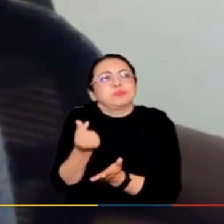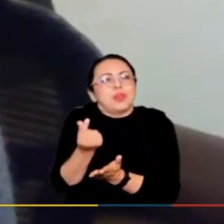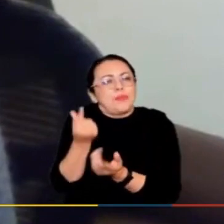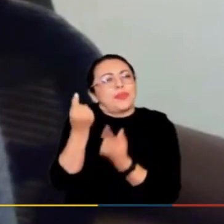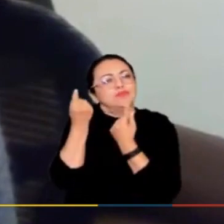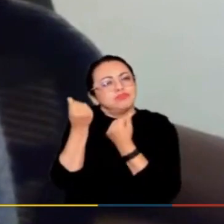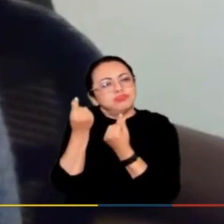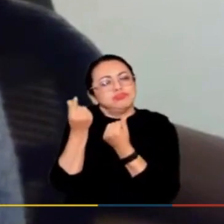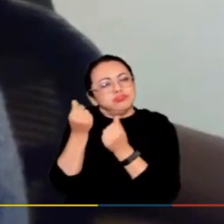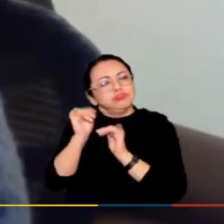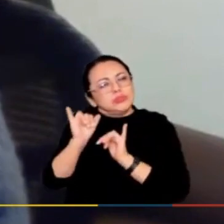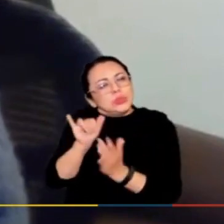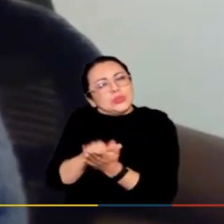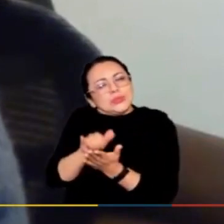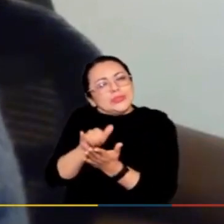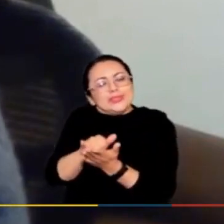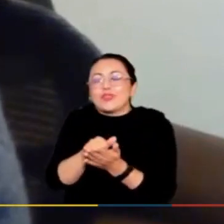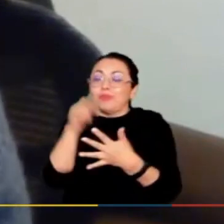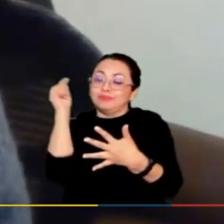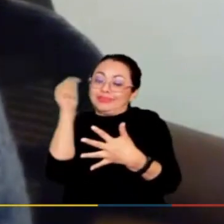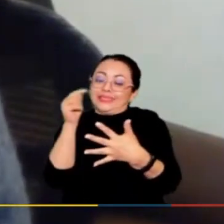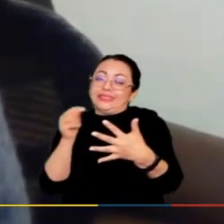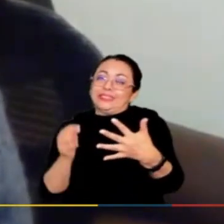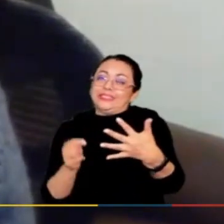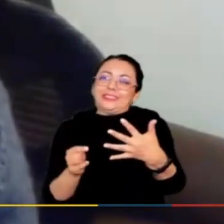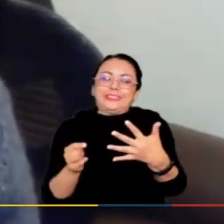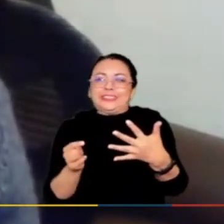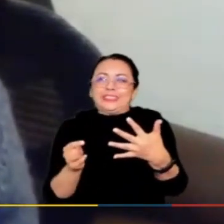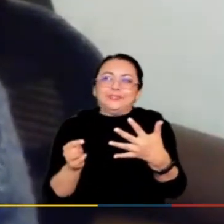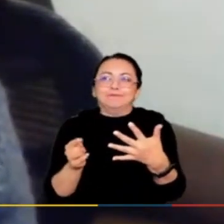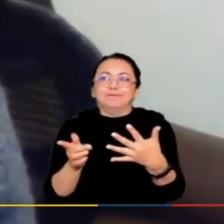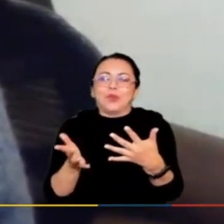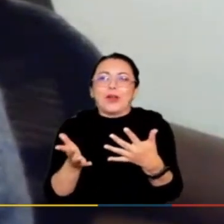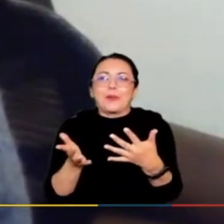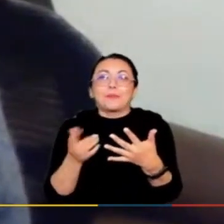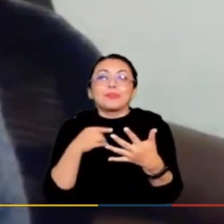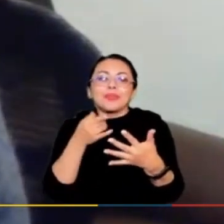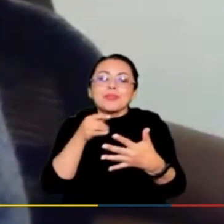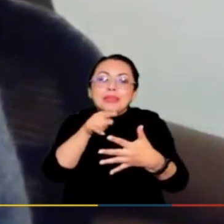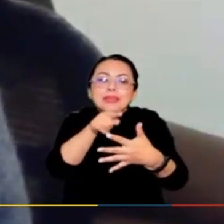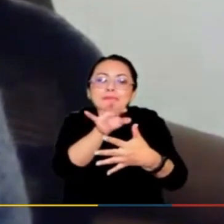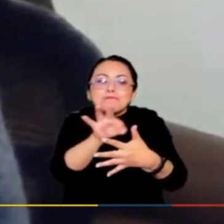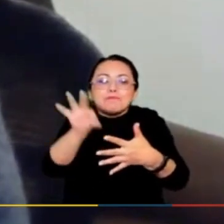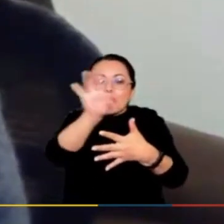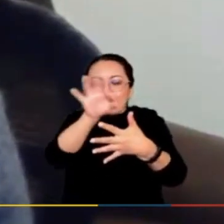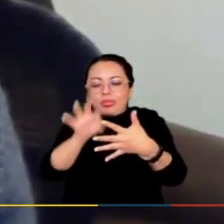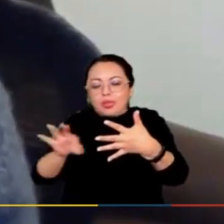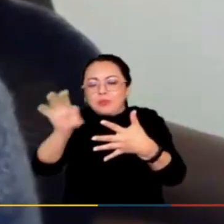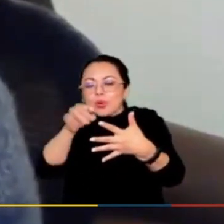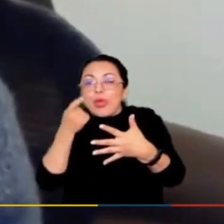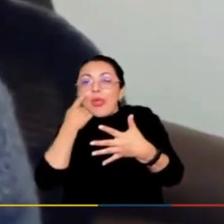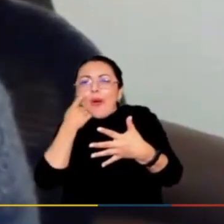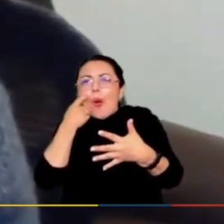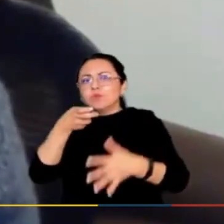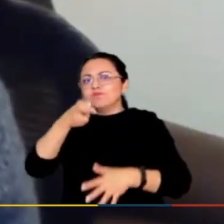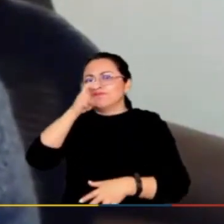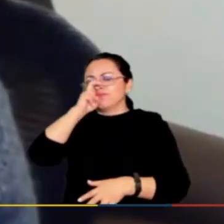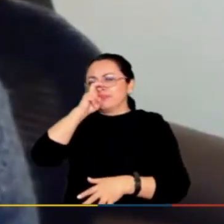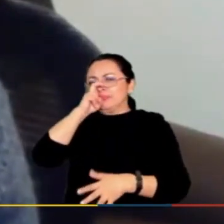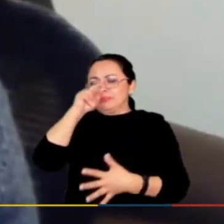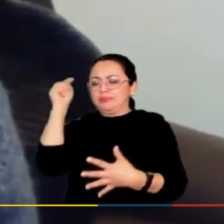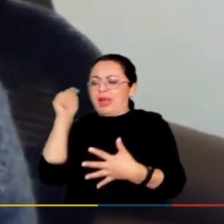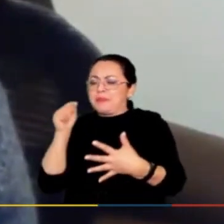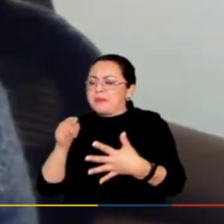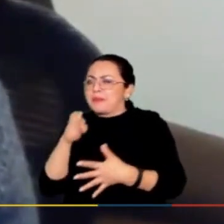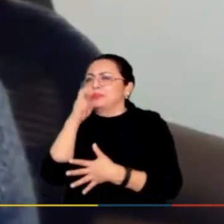país. Por lo tanto, son valores que imponen una necesidad de ser supremamente estrictos